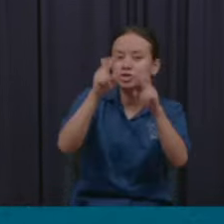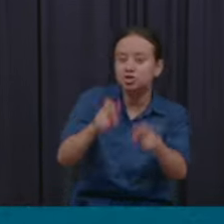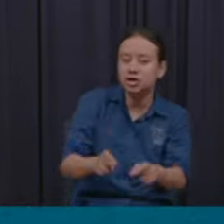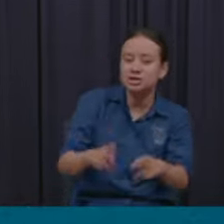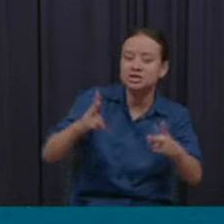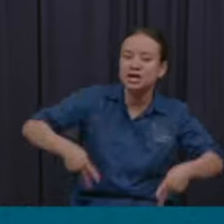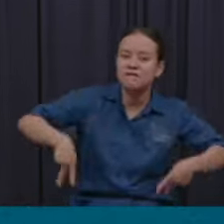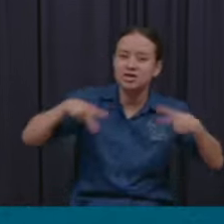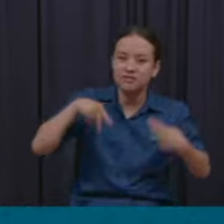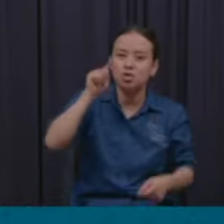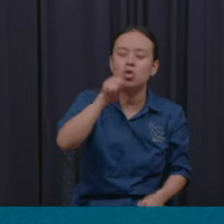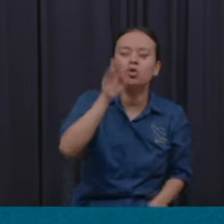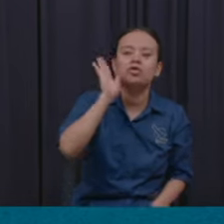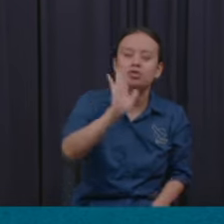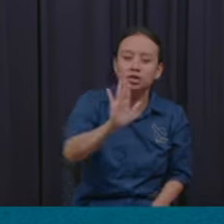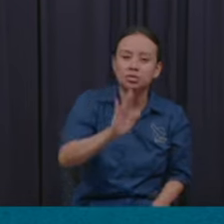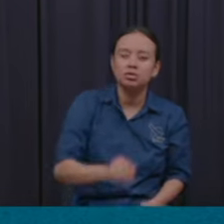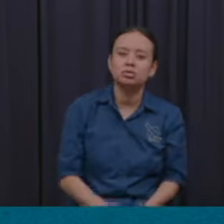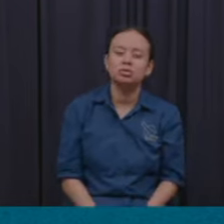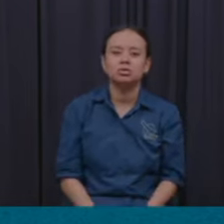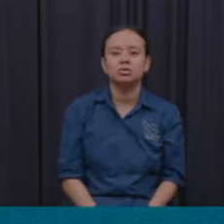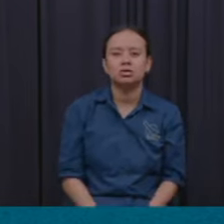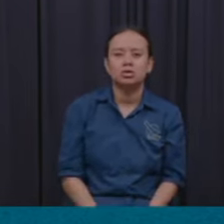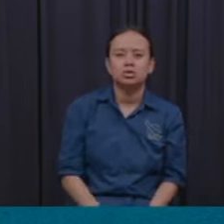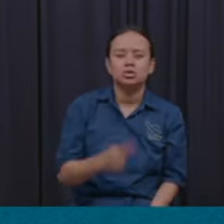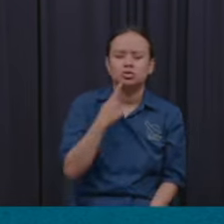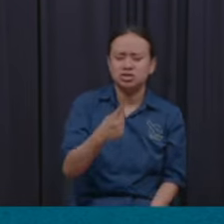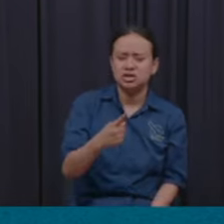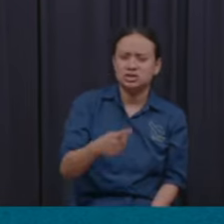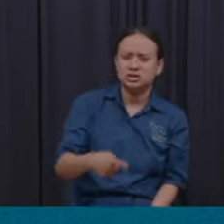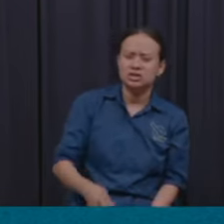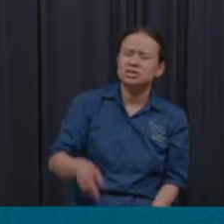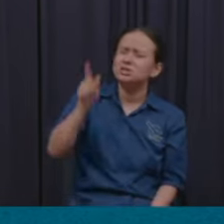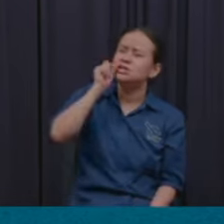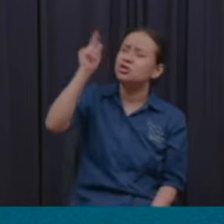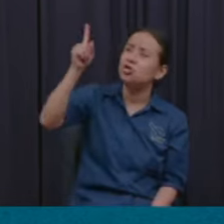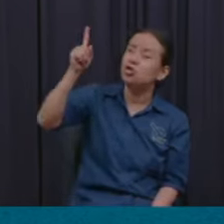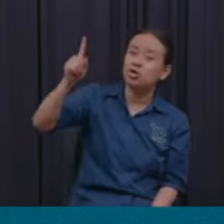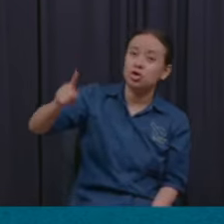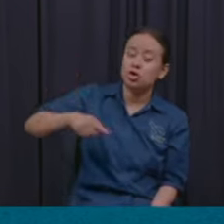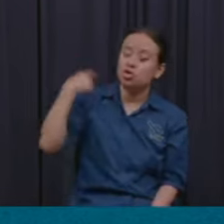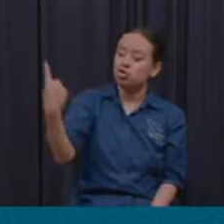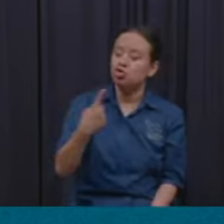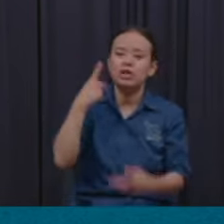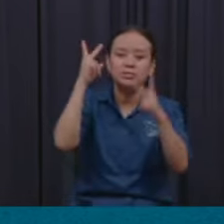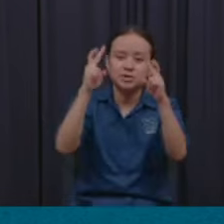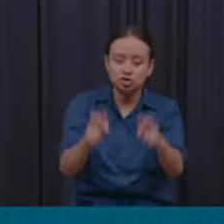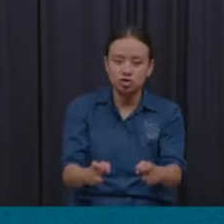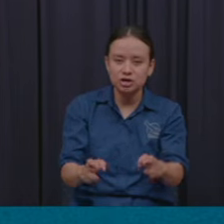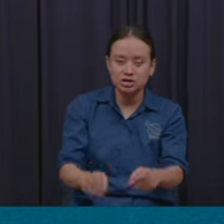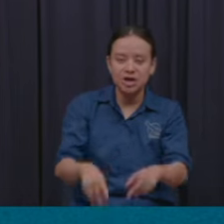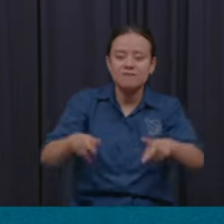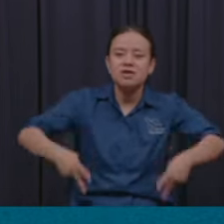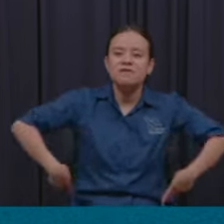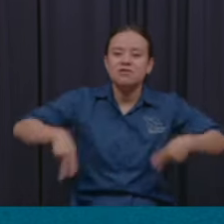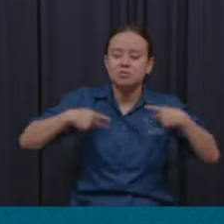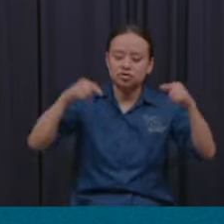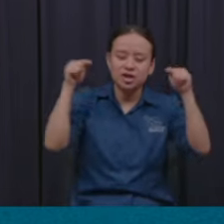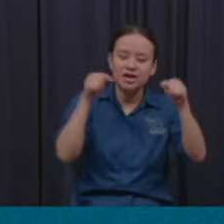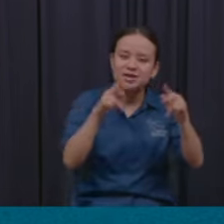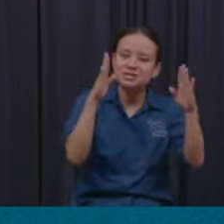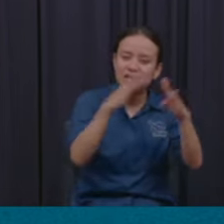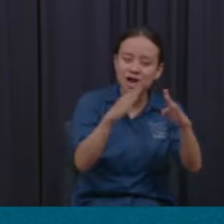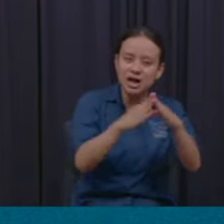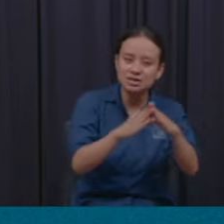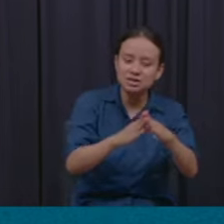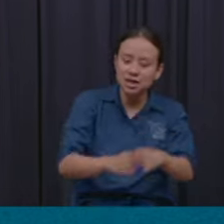hay que decir, Padre, todos los que estamos en esta casa te pertenecemos a ti, somos tuyos